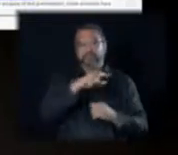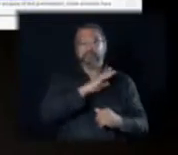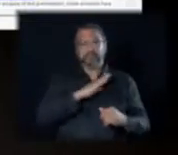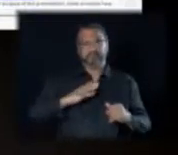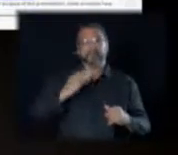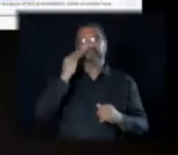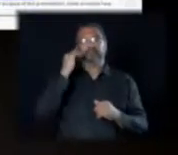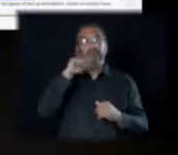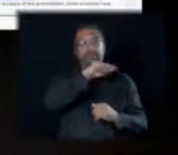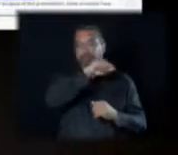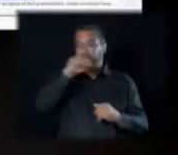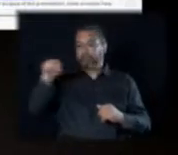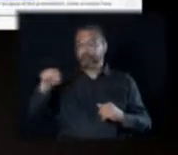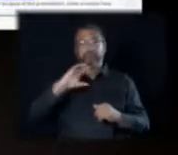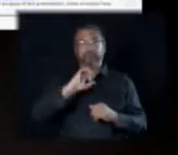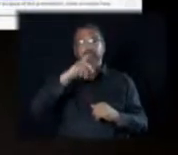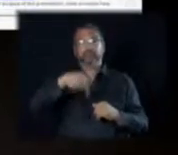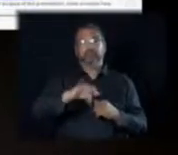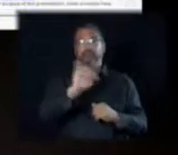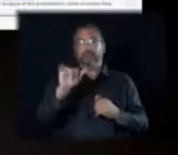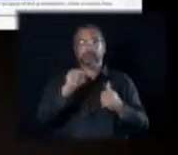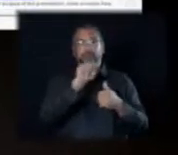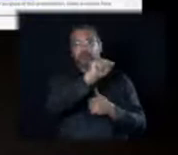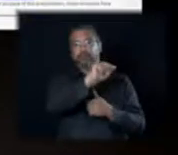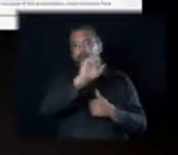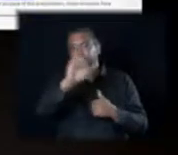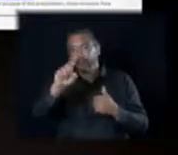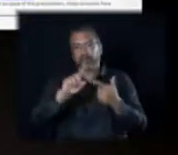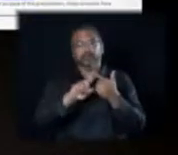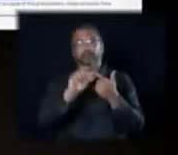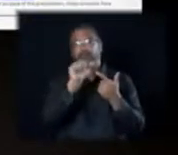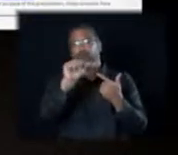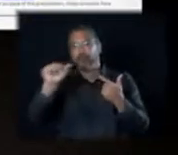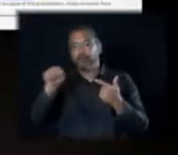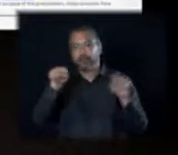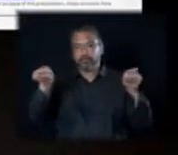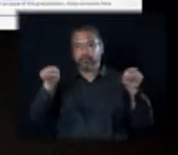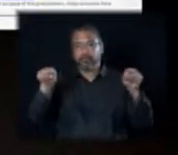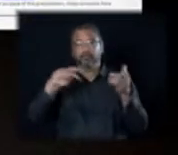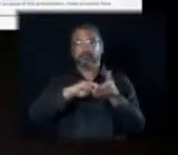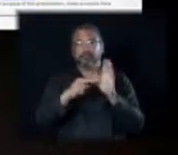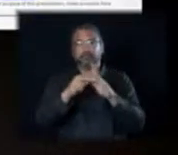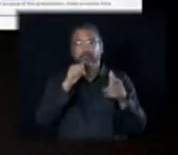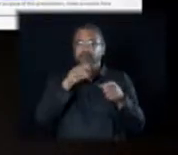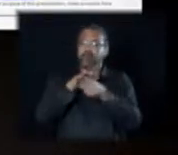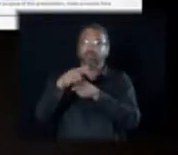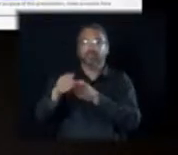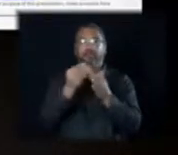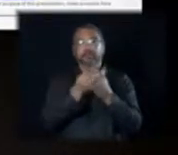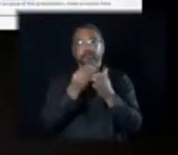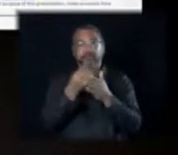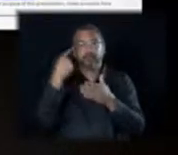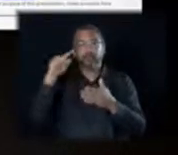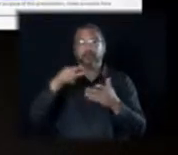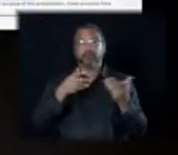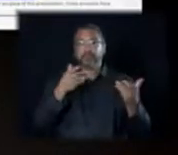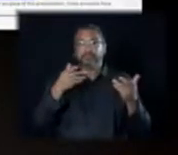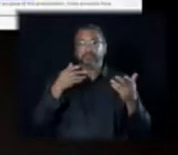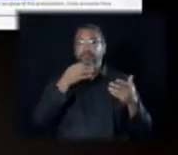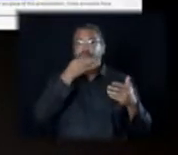está consciente, muchas de estas corporaciones públicas como acueductos y energía eléctrica necesitan